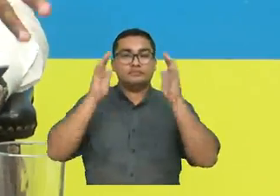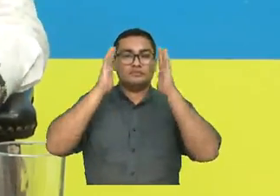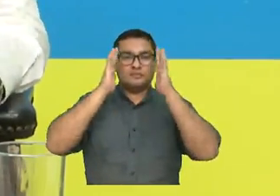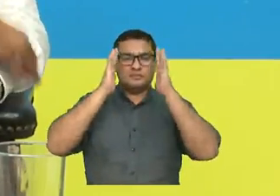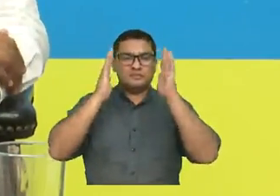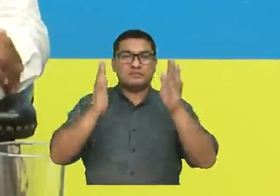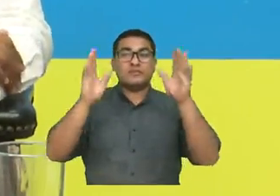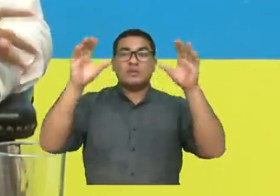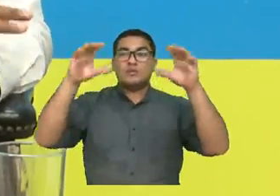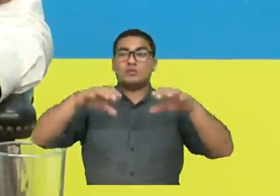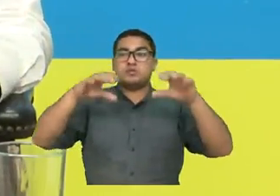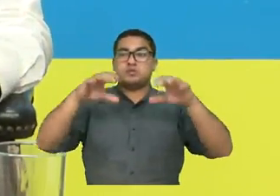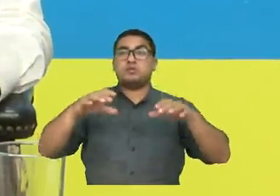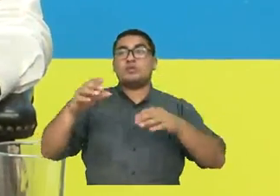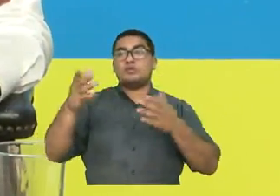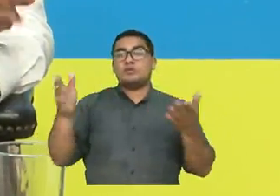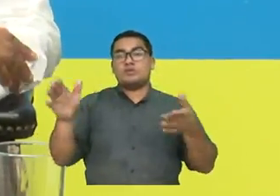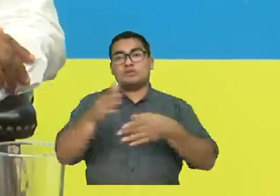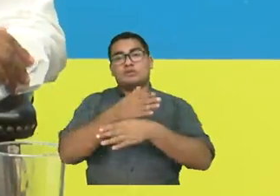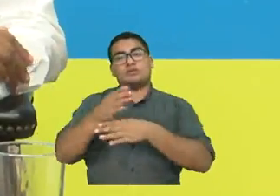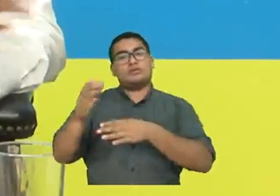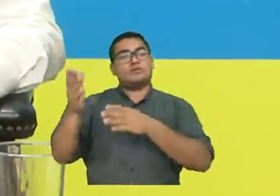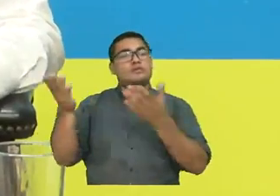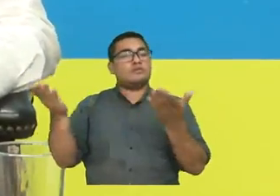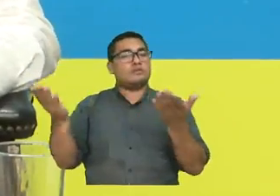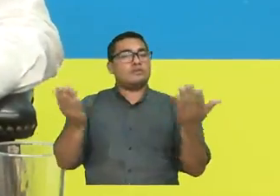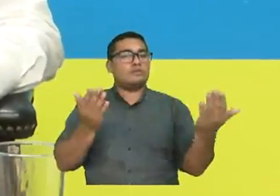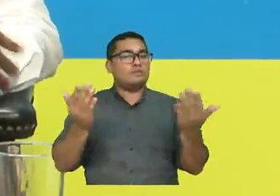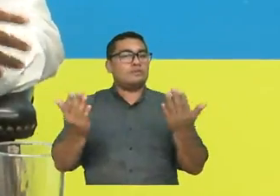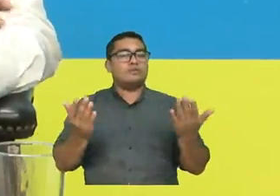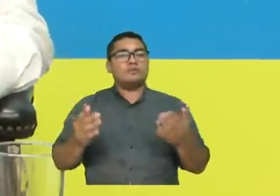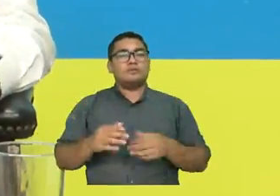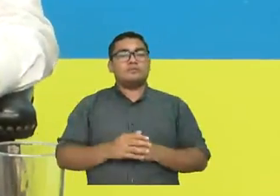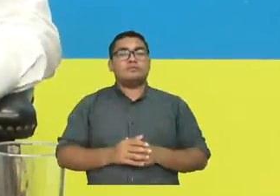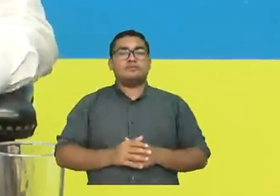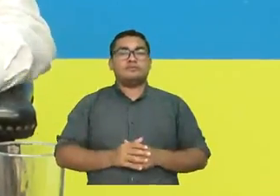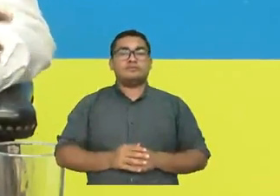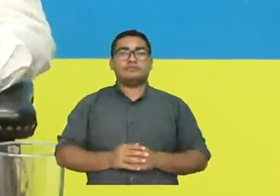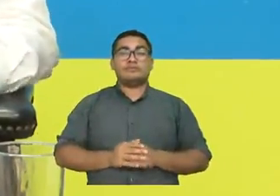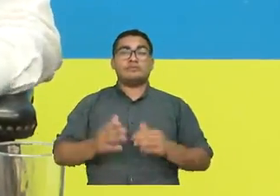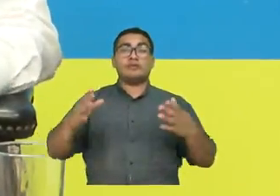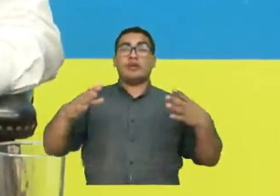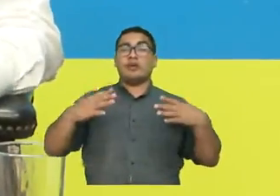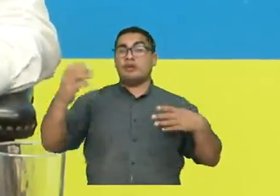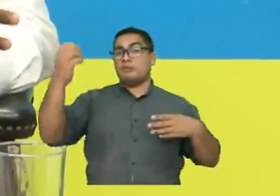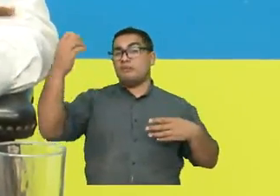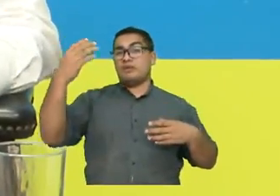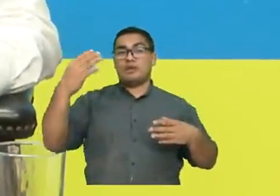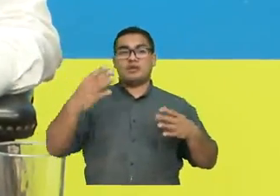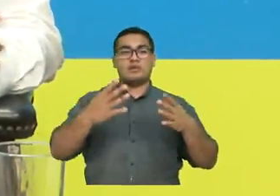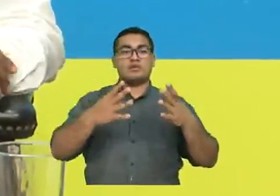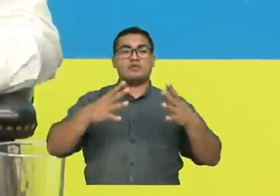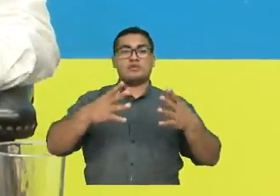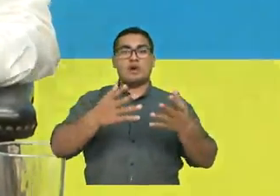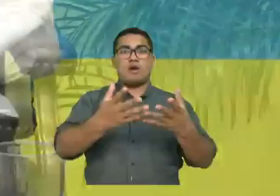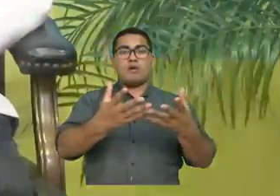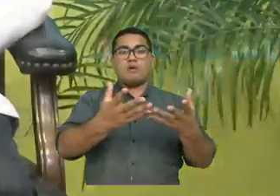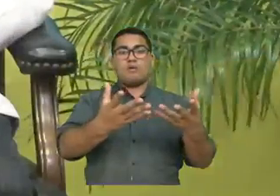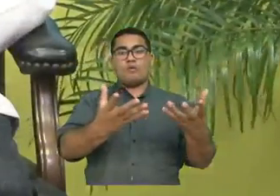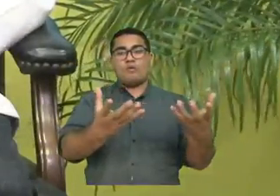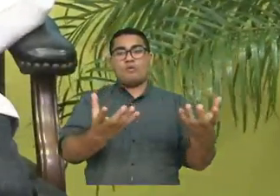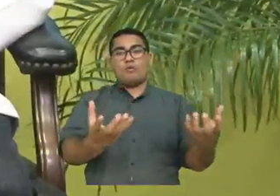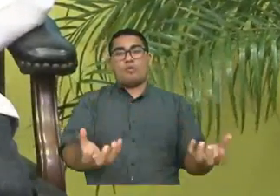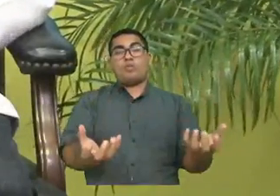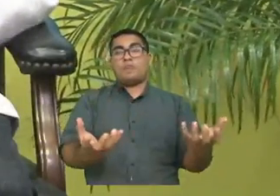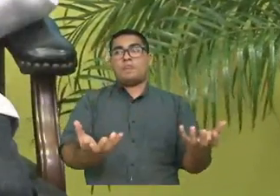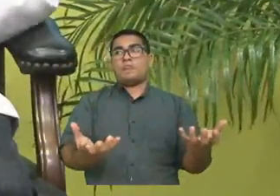invierno y la que está en época de verano? Pues que no hay lluvia, prácticamente el suelo está seco, todo está seco. Sí, claro,